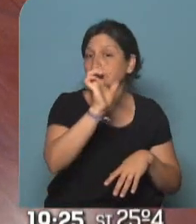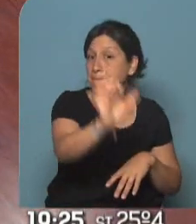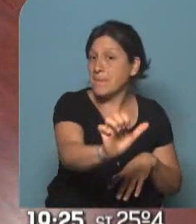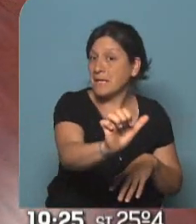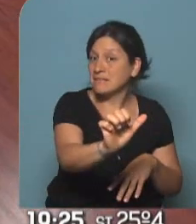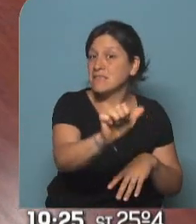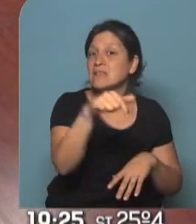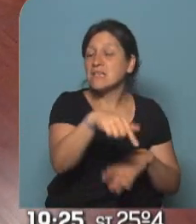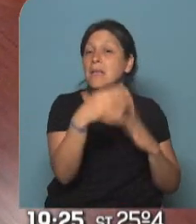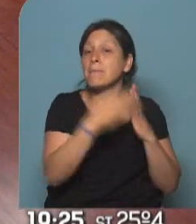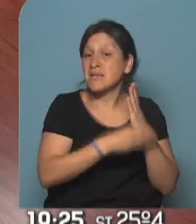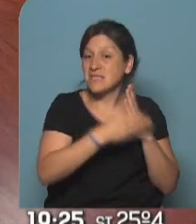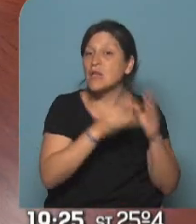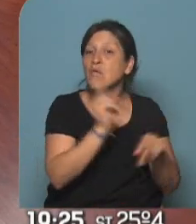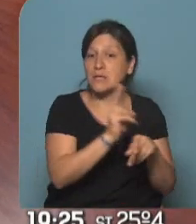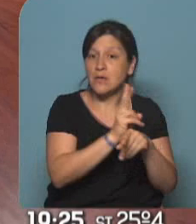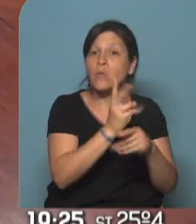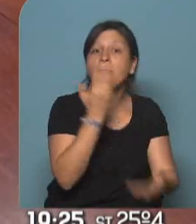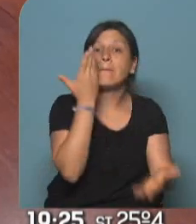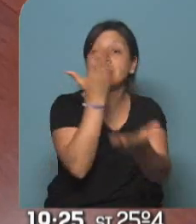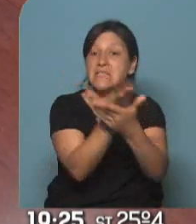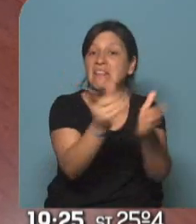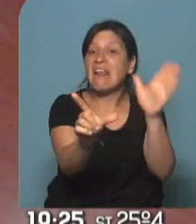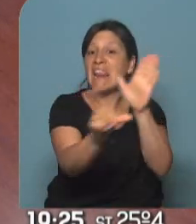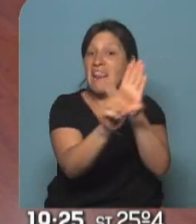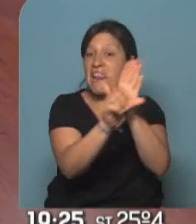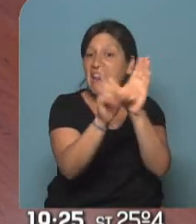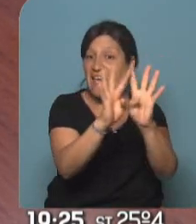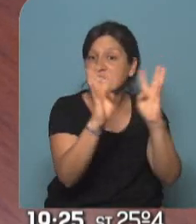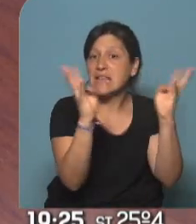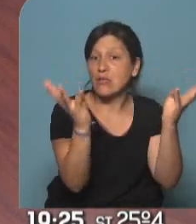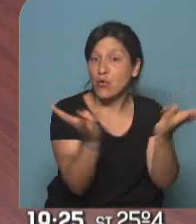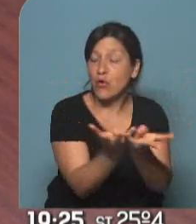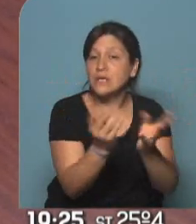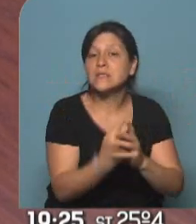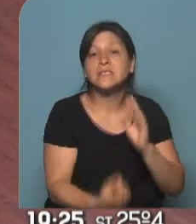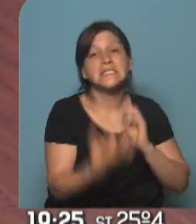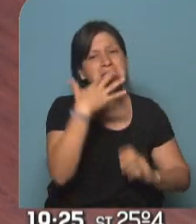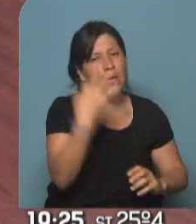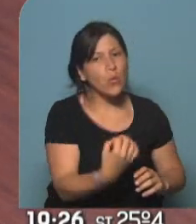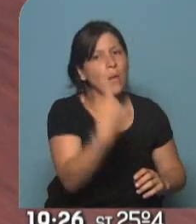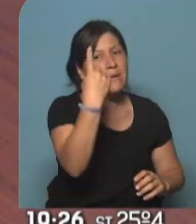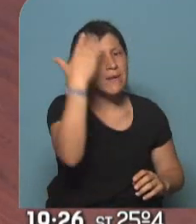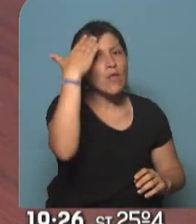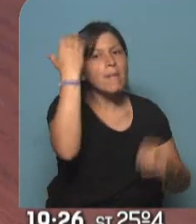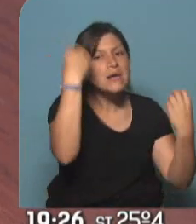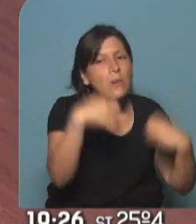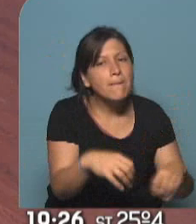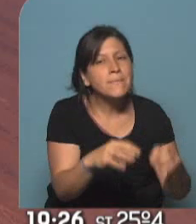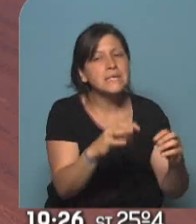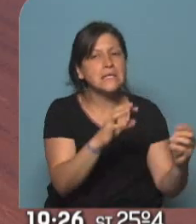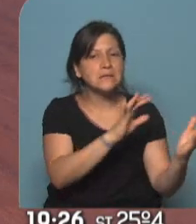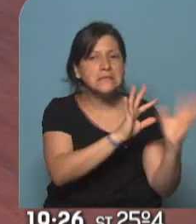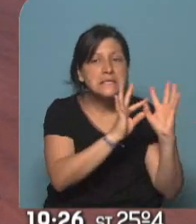seguridad van a hacer una presentación ante legisladores y seguramente el primero de marzo empiezan las sesiones en el